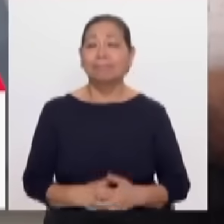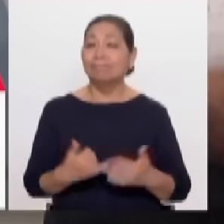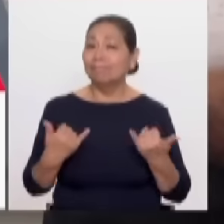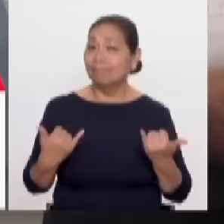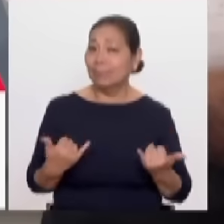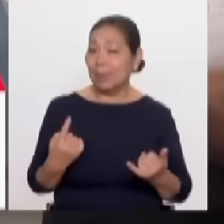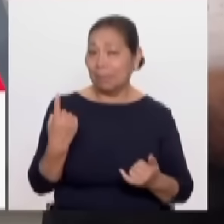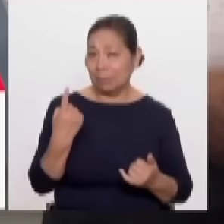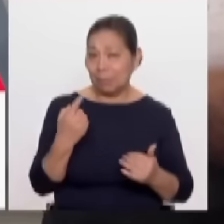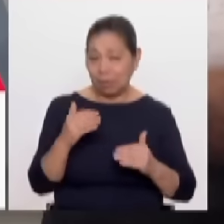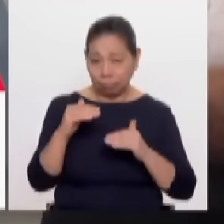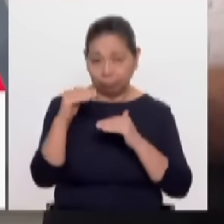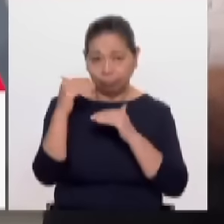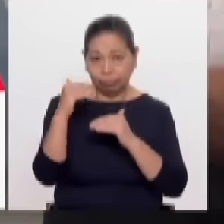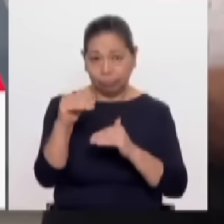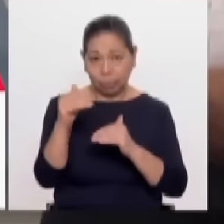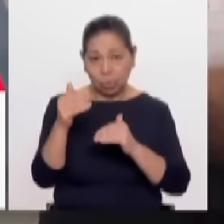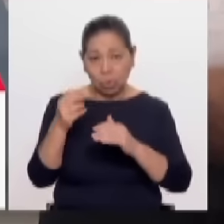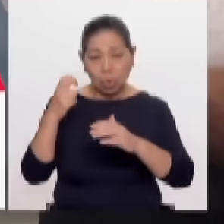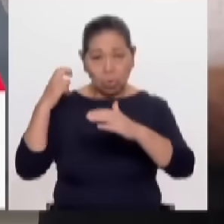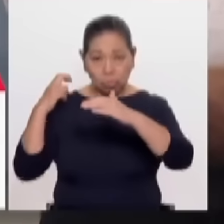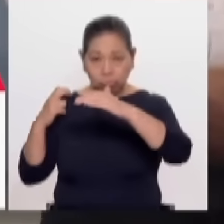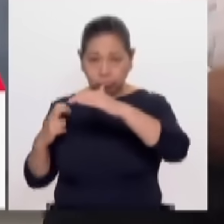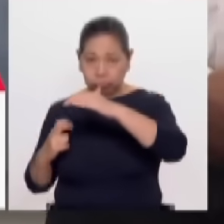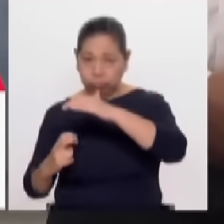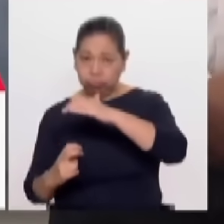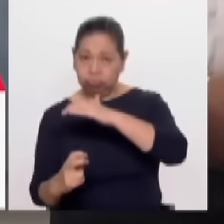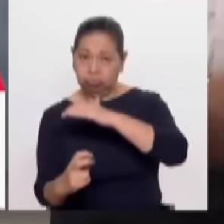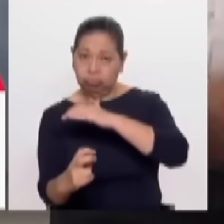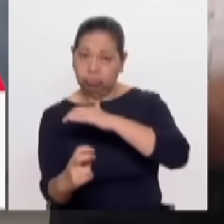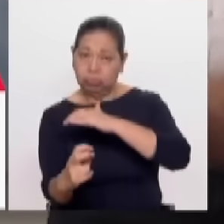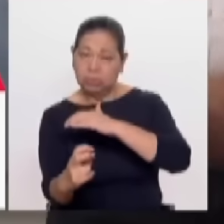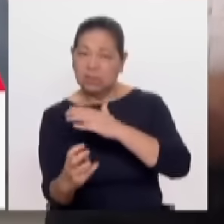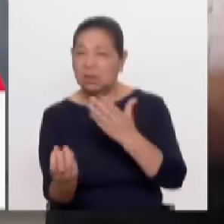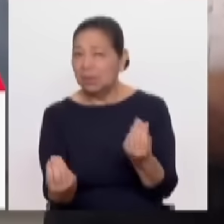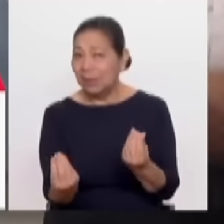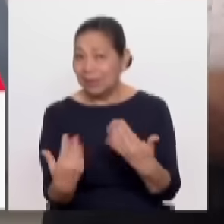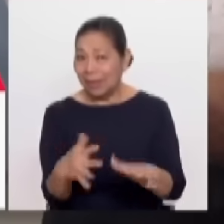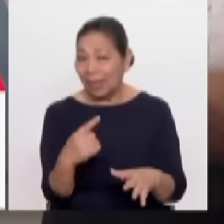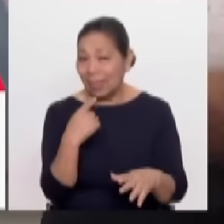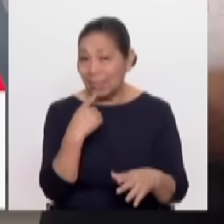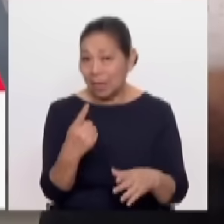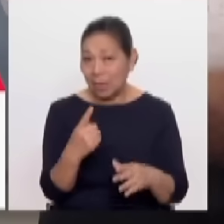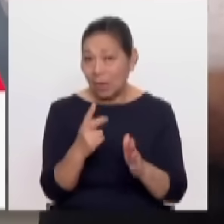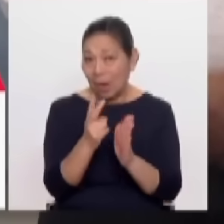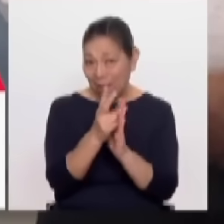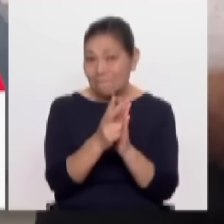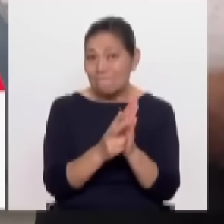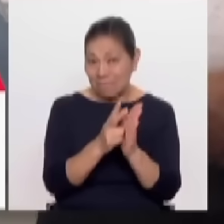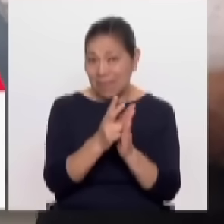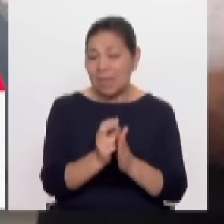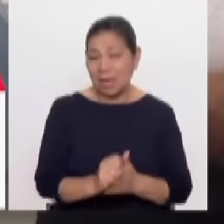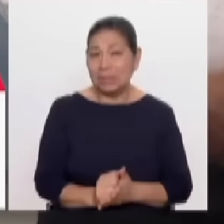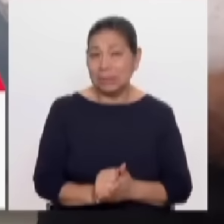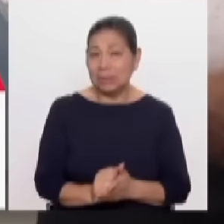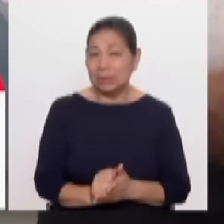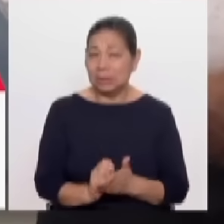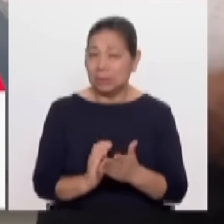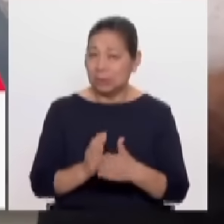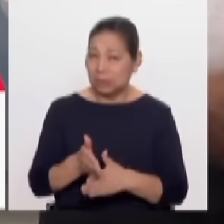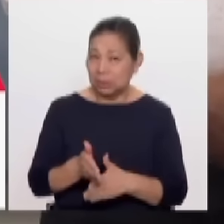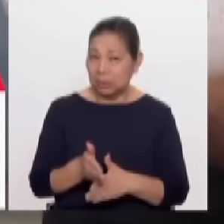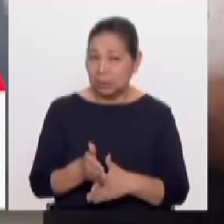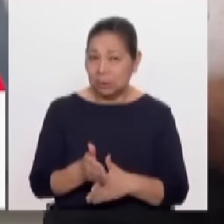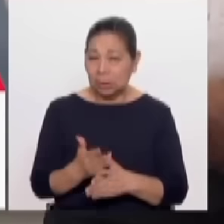Este primer tramo del tren subterráneo permitirá, como ya lo dijo el video, llegar en